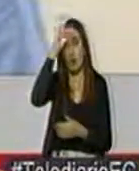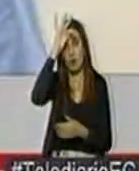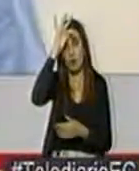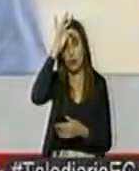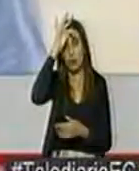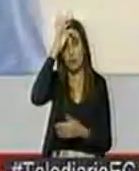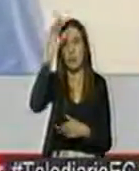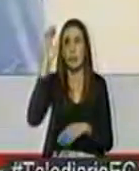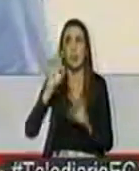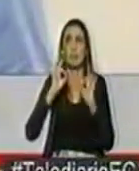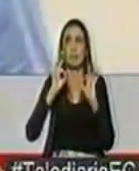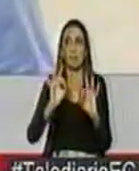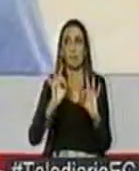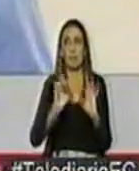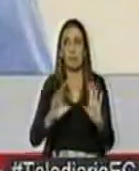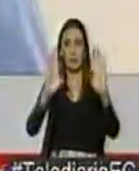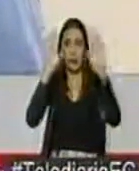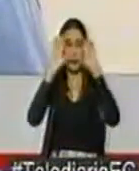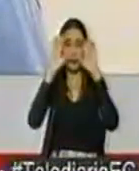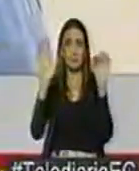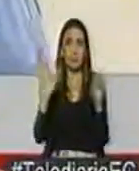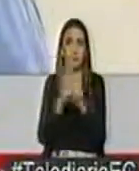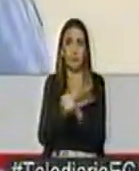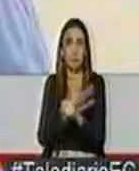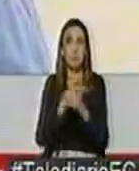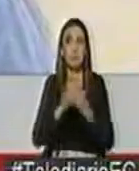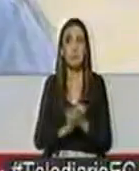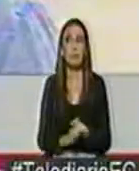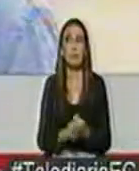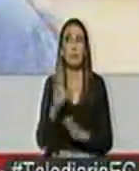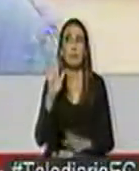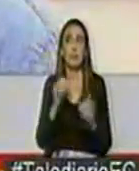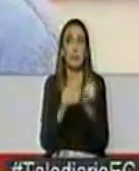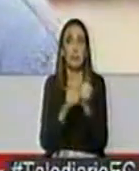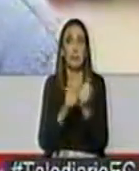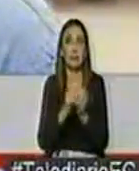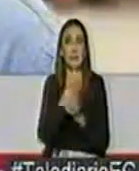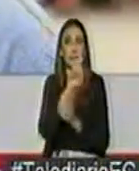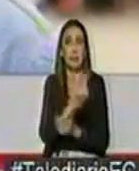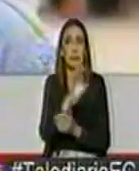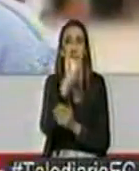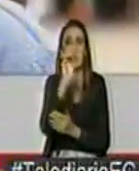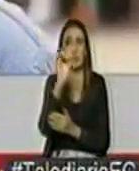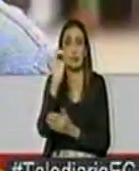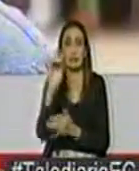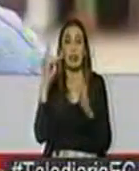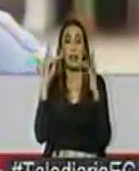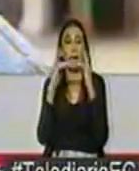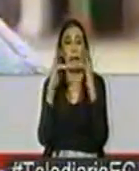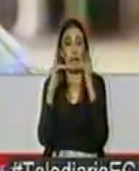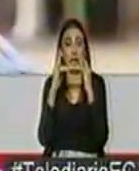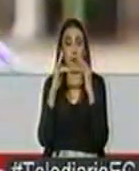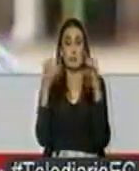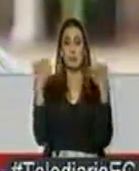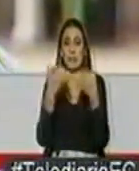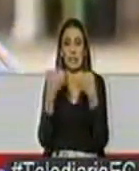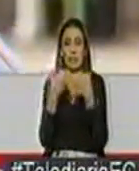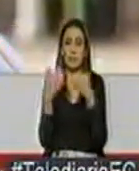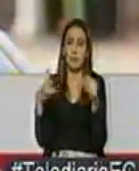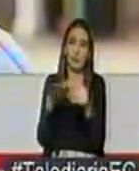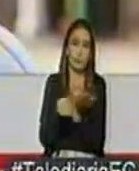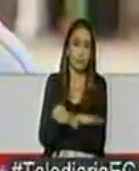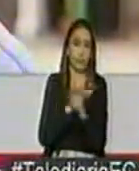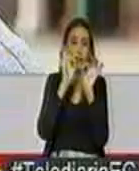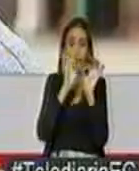bastante óptimas, digamos, para una atención hospitalaria. Va a tener cerca de 100 camas, va a tener todas las condiciones necesarias para hacer